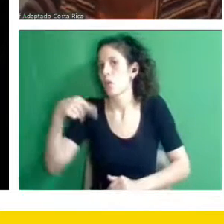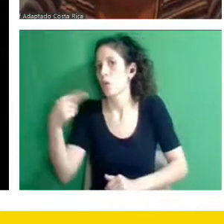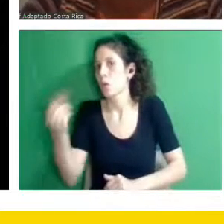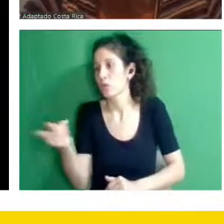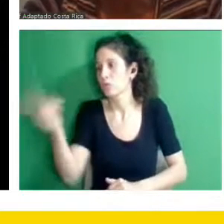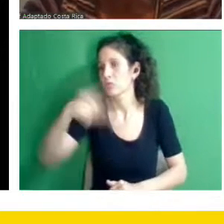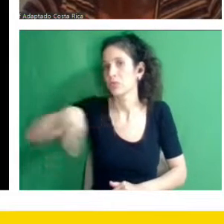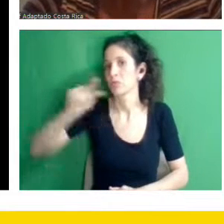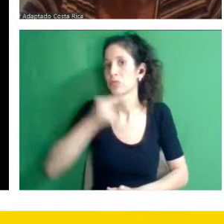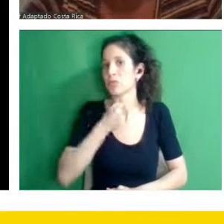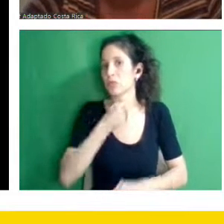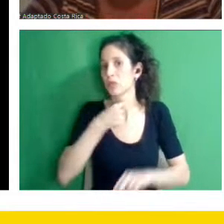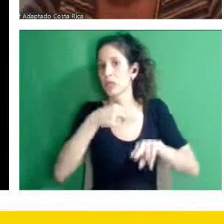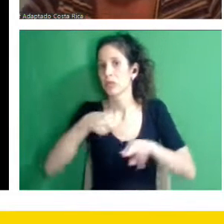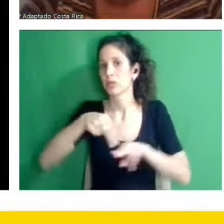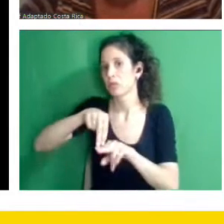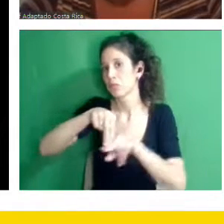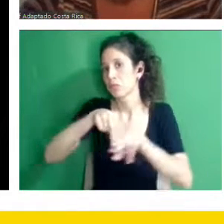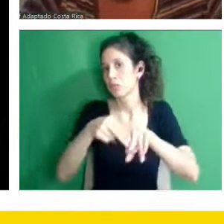siguiente filmina.